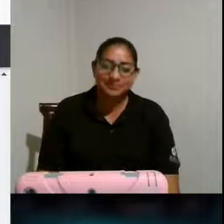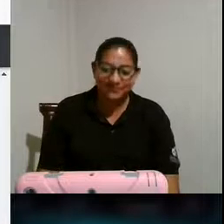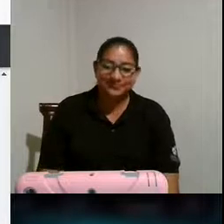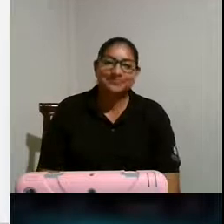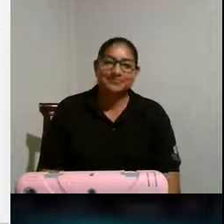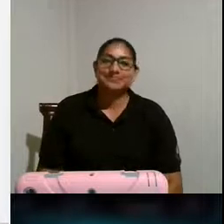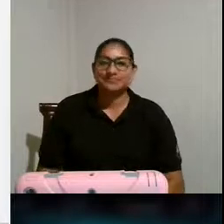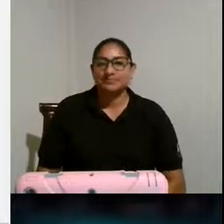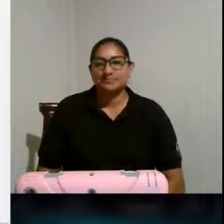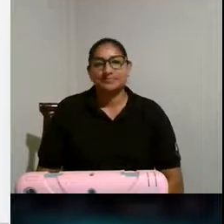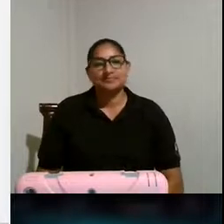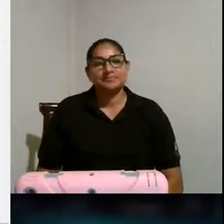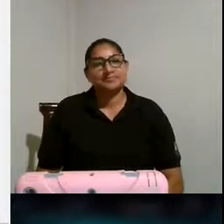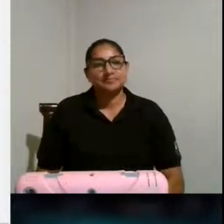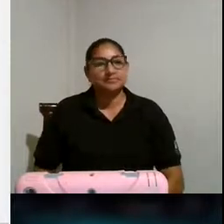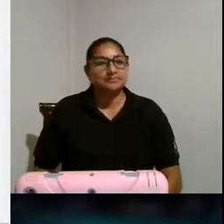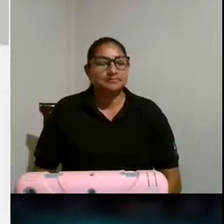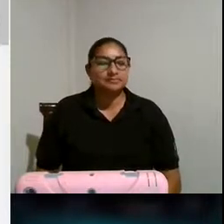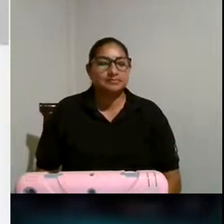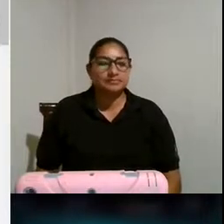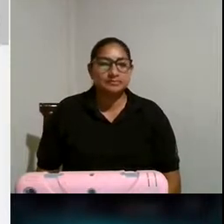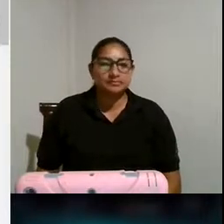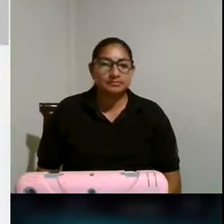Me devuelvo por acá.